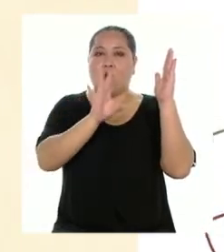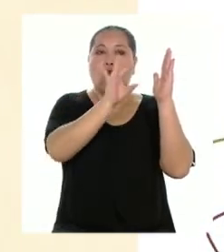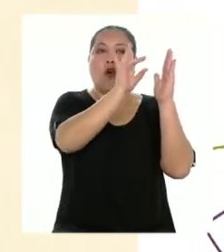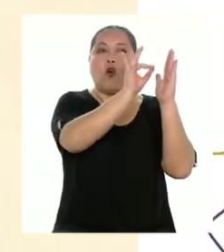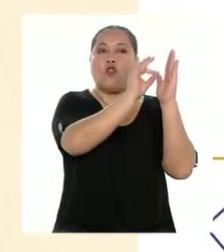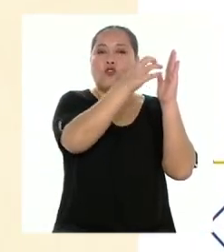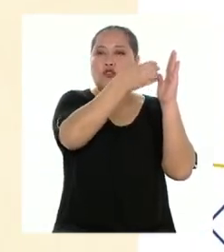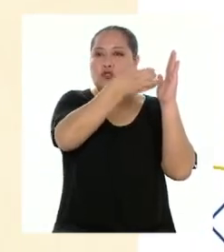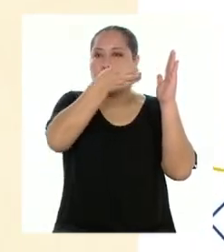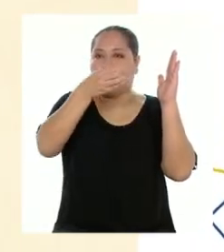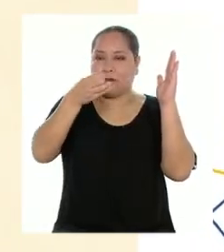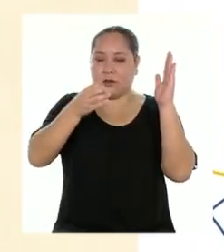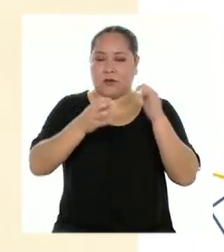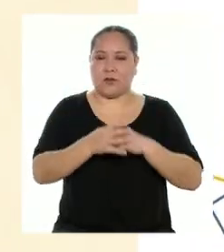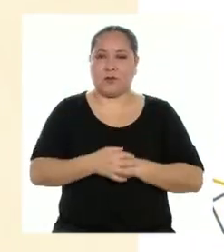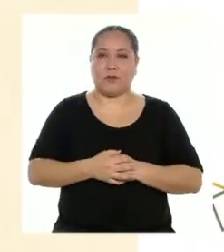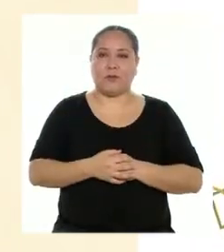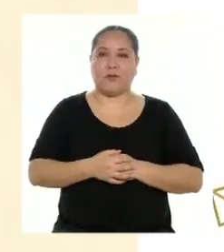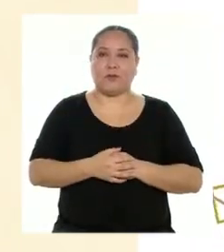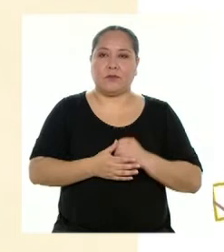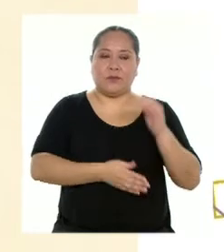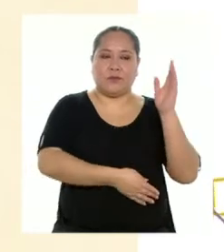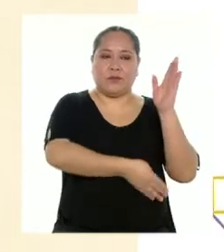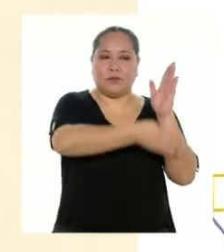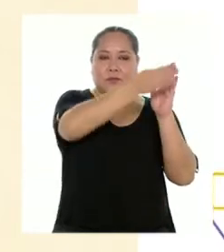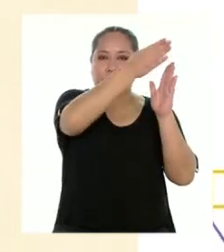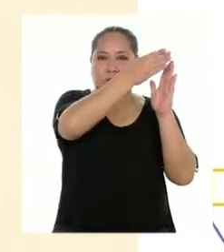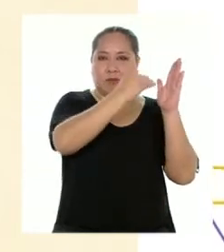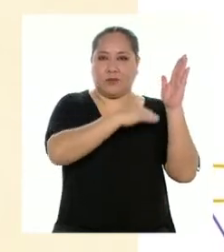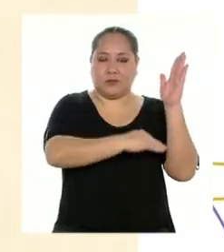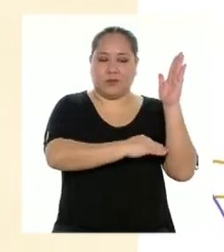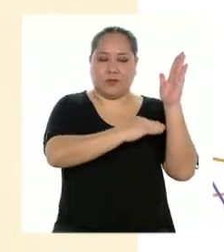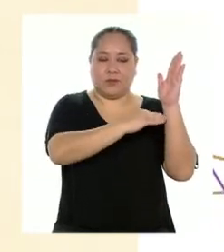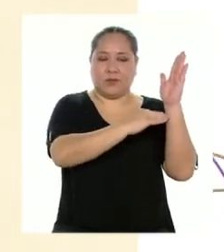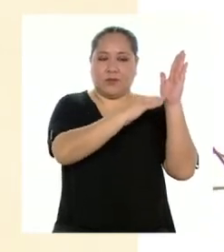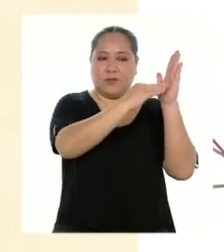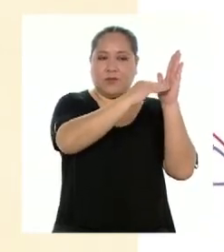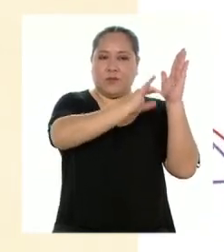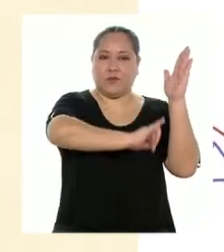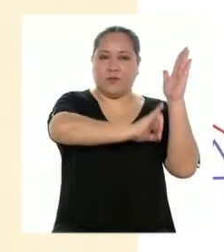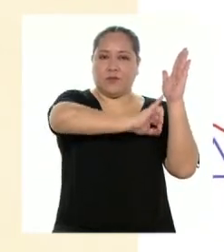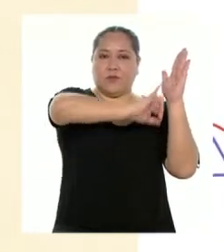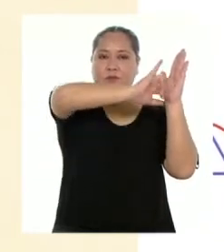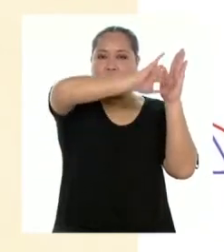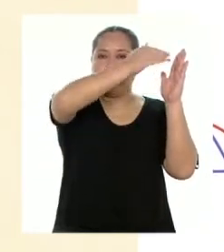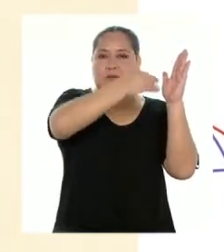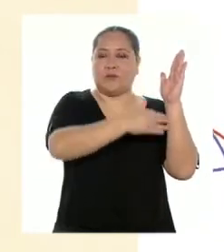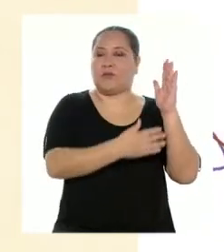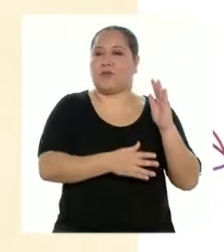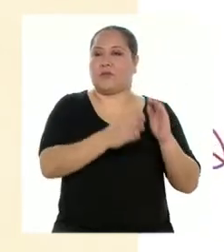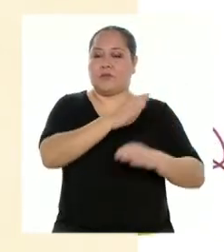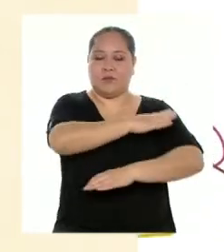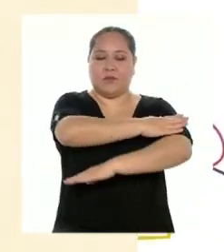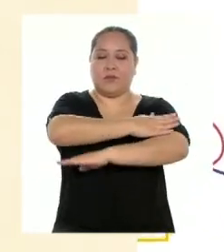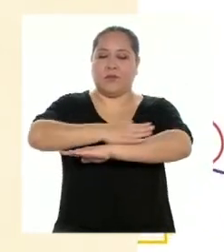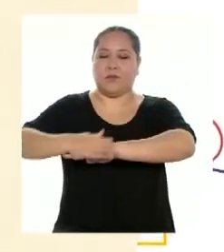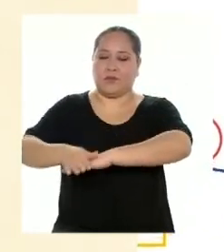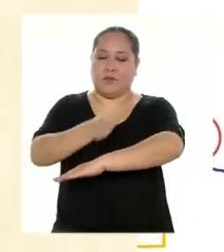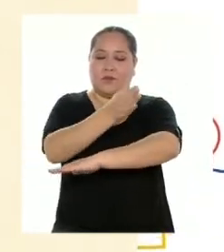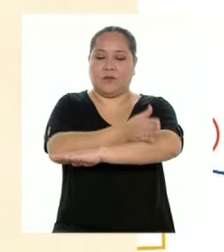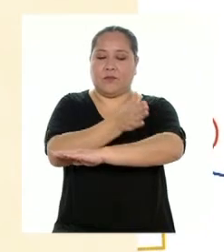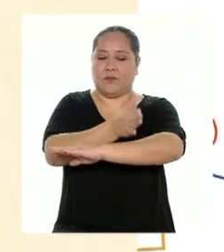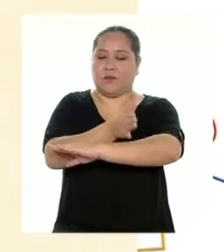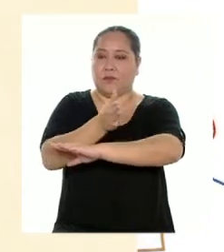vasos. Las categorías van a la misma distancia entre ellas. En la otra colocaré los valores de la